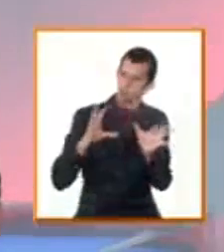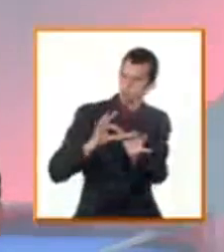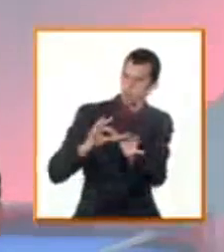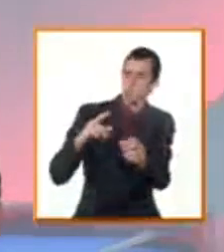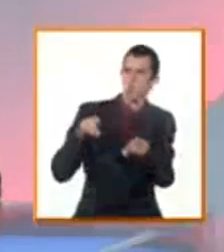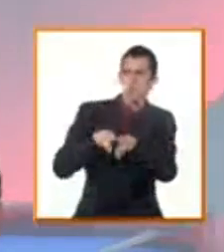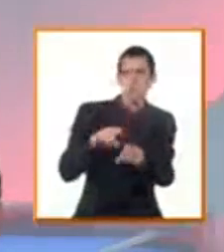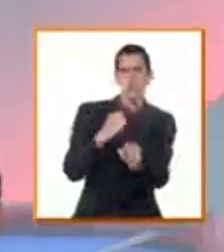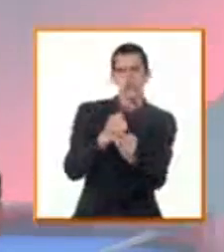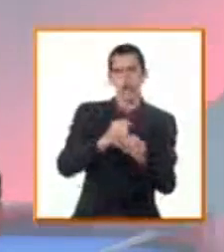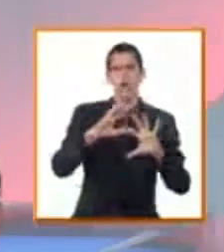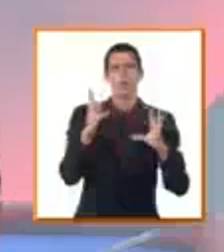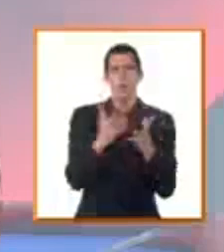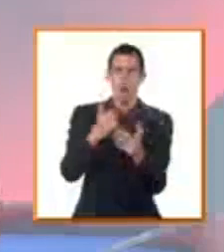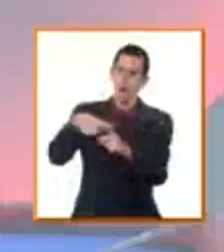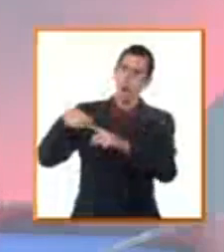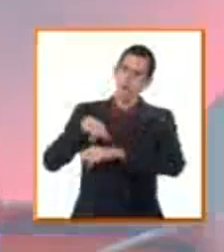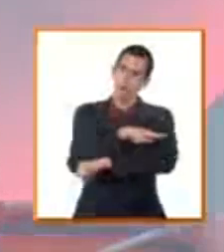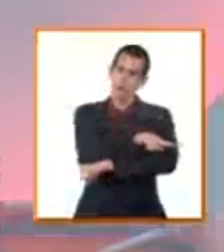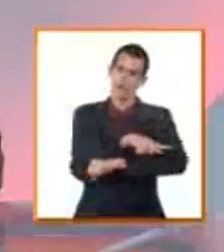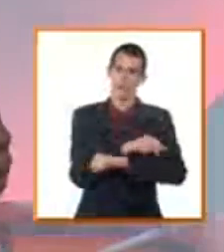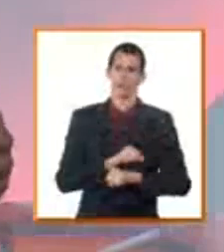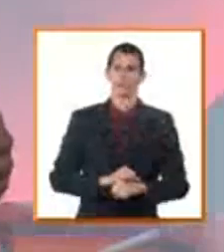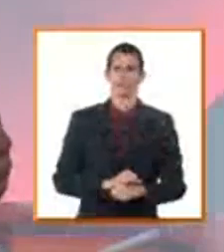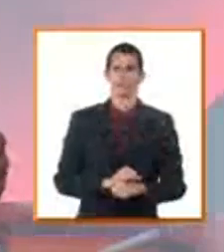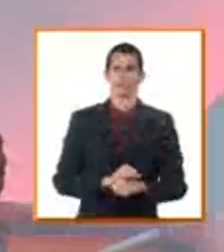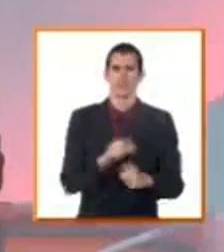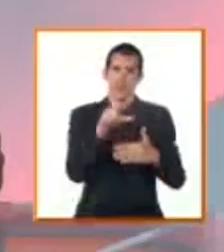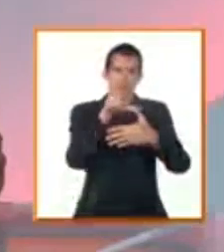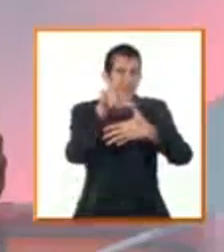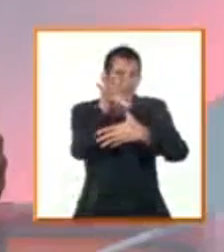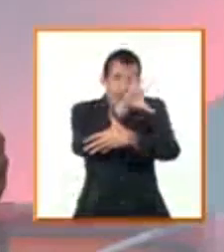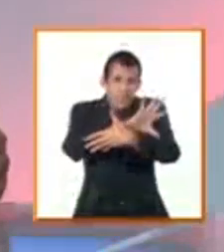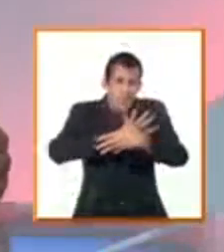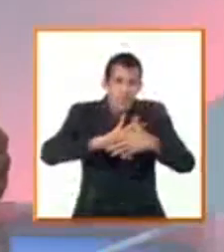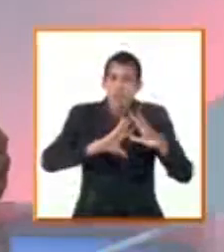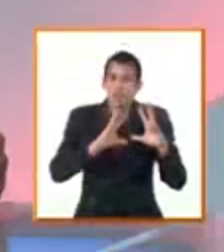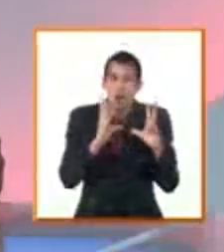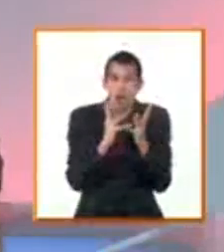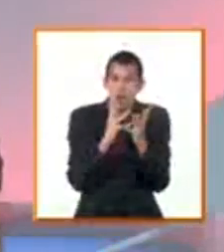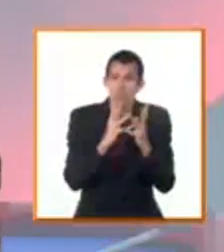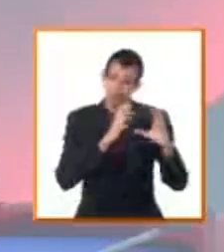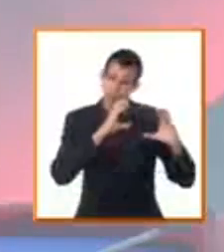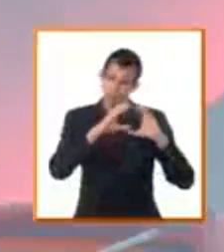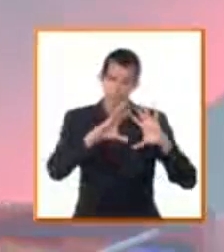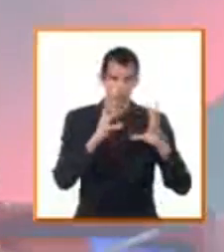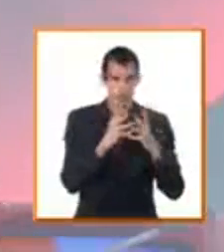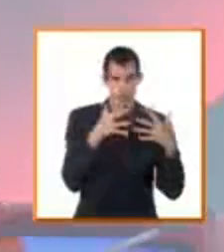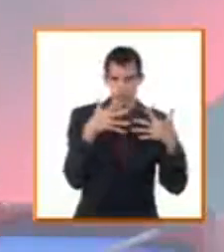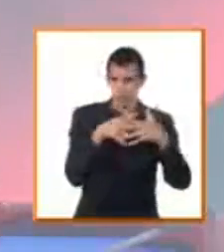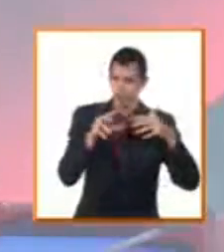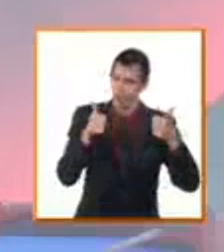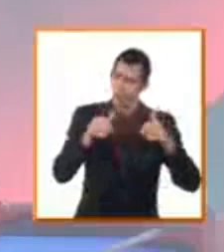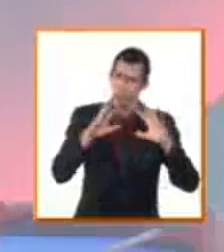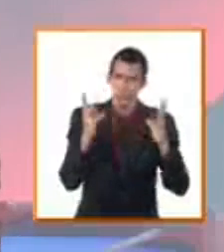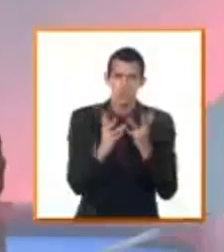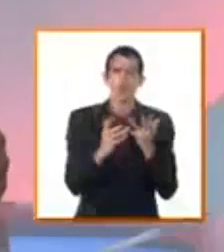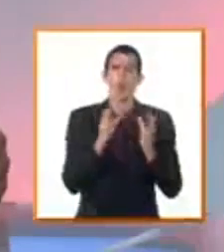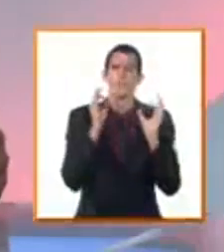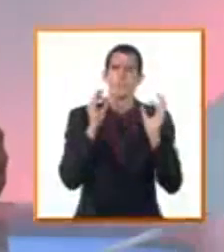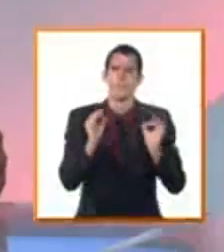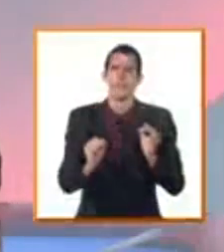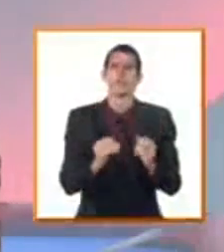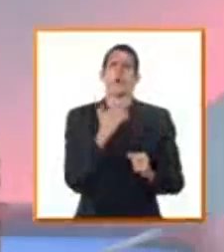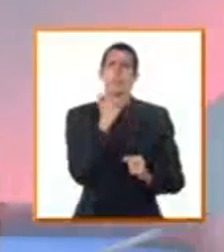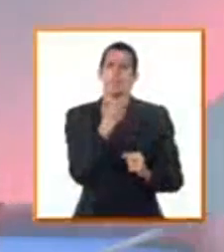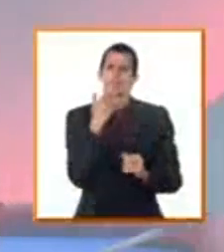operaciones globales y regionales que hoy se organizan por la Organización Mundial de Aduanas, fundamentalmente, y dice mucho de la voluntad también